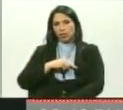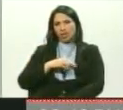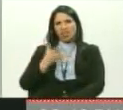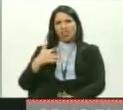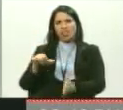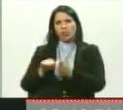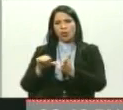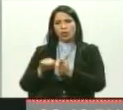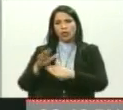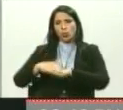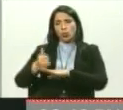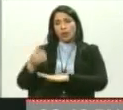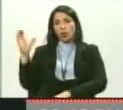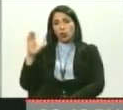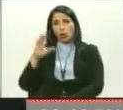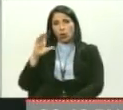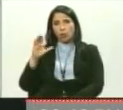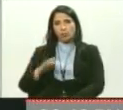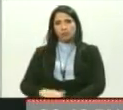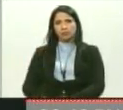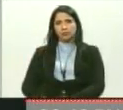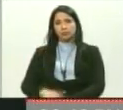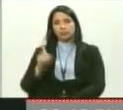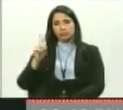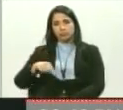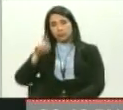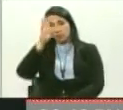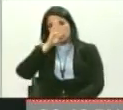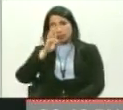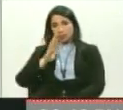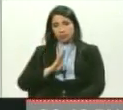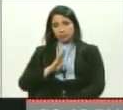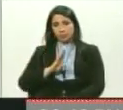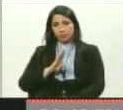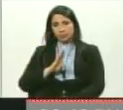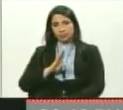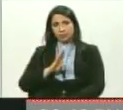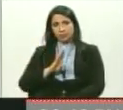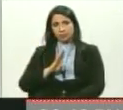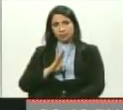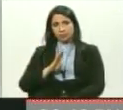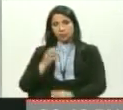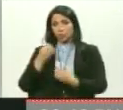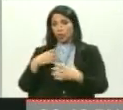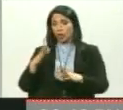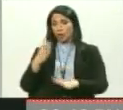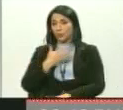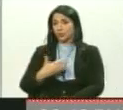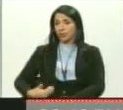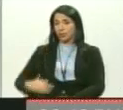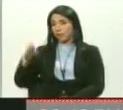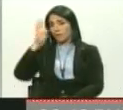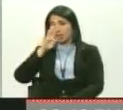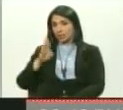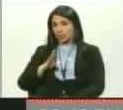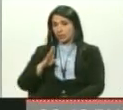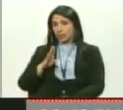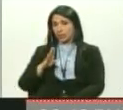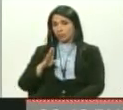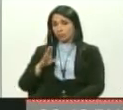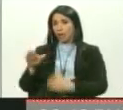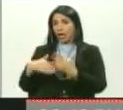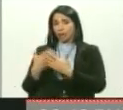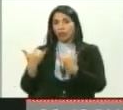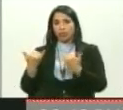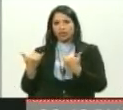por hoy de Colombia y de Brasil. Bueno, presidente, Brasil hasta hace poquito llevaba en el